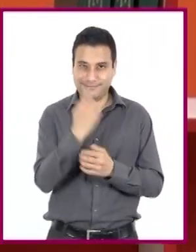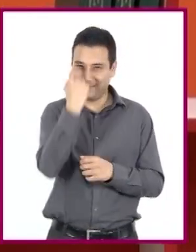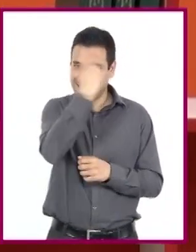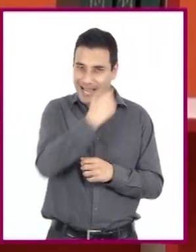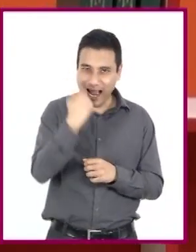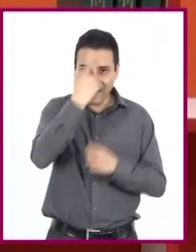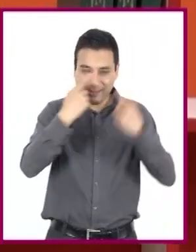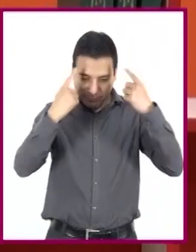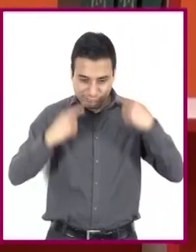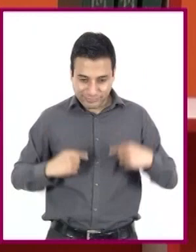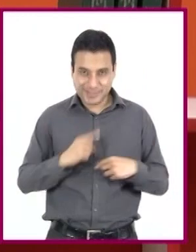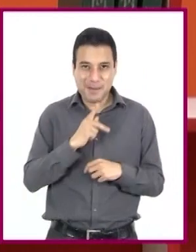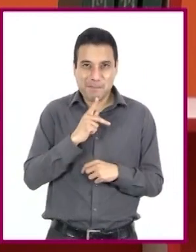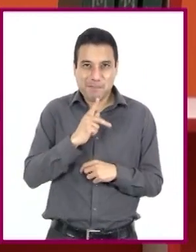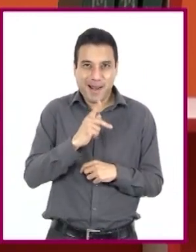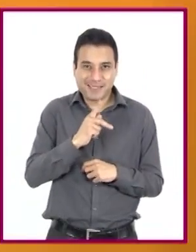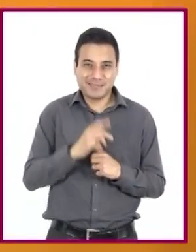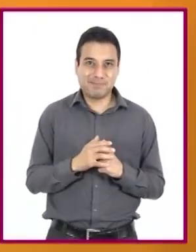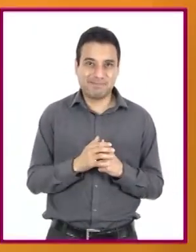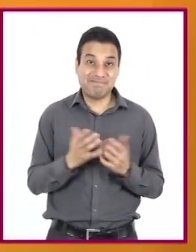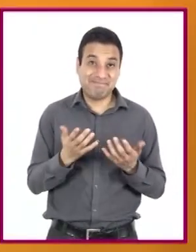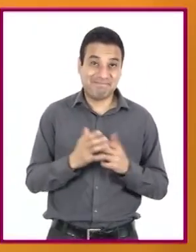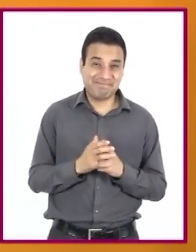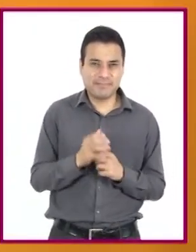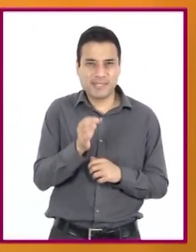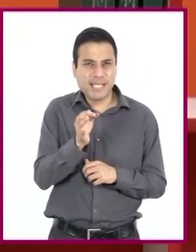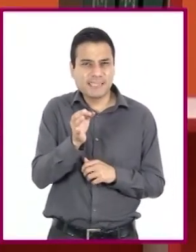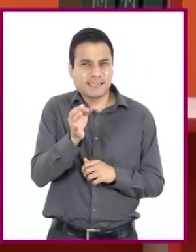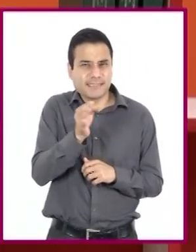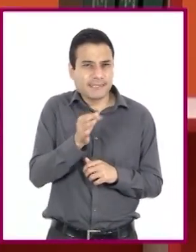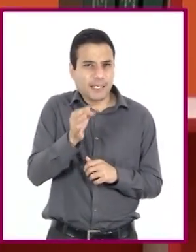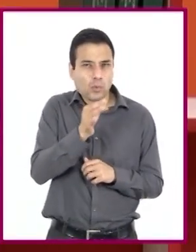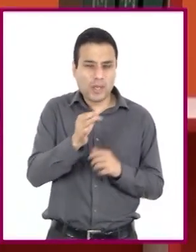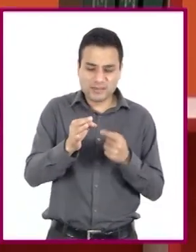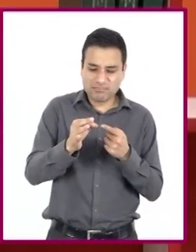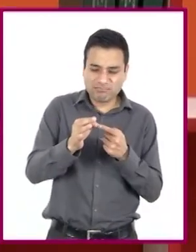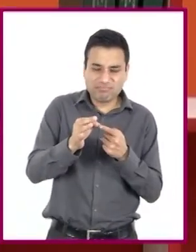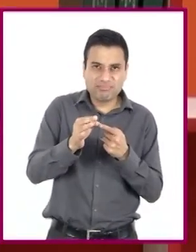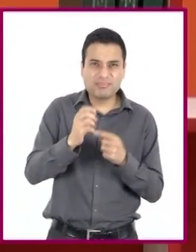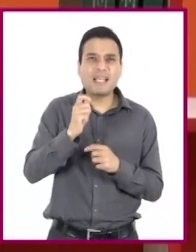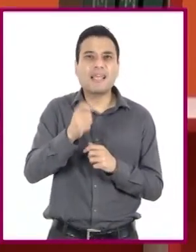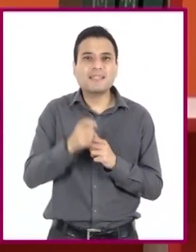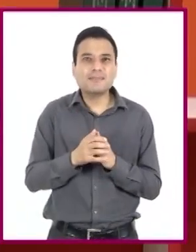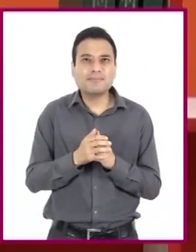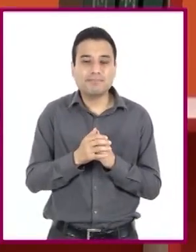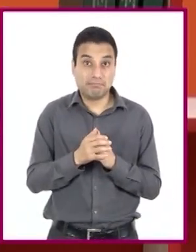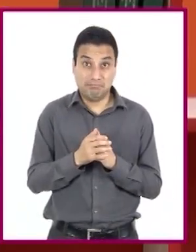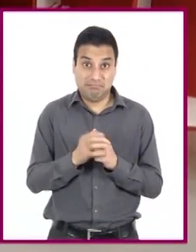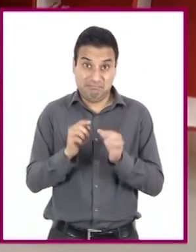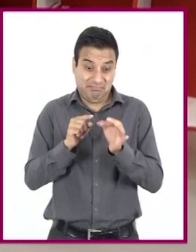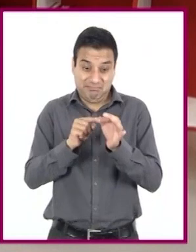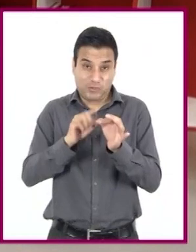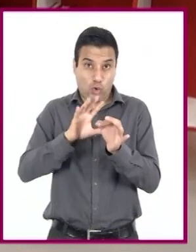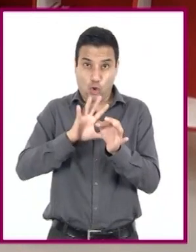bien, en pocas palabras, las células constituyen en sí misma un organismo completo.